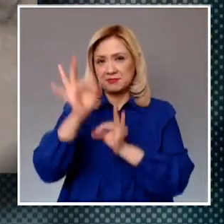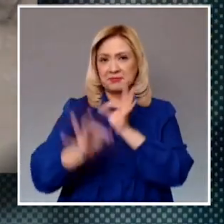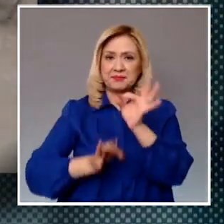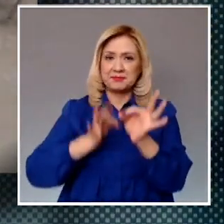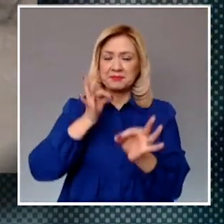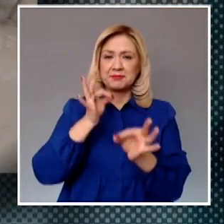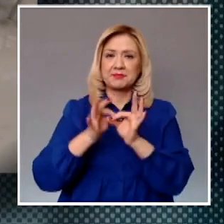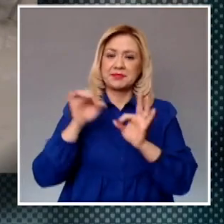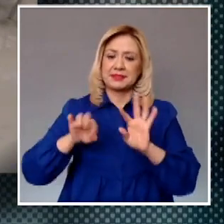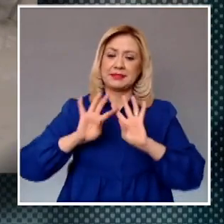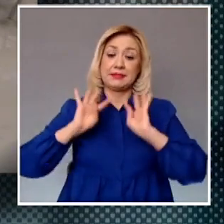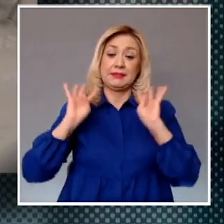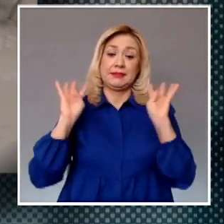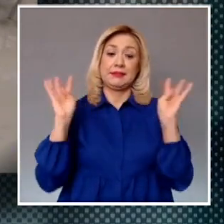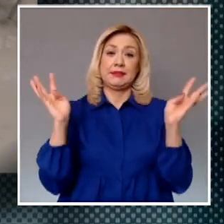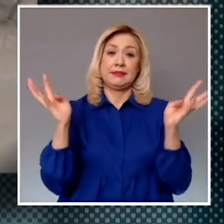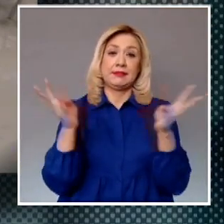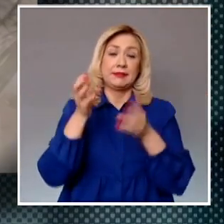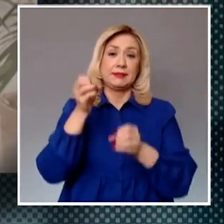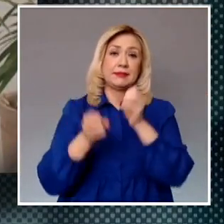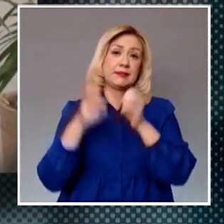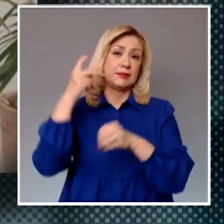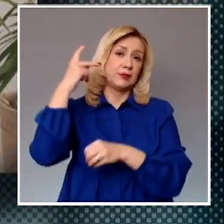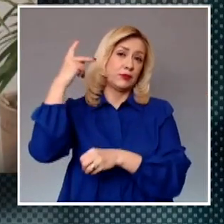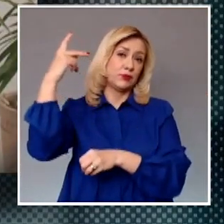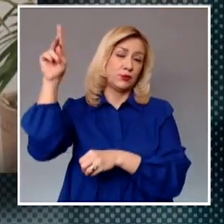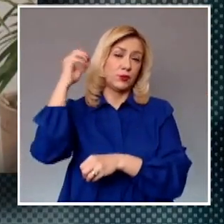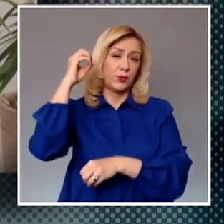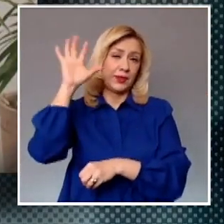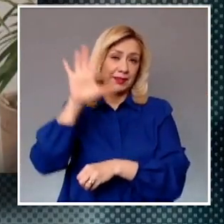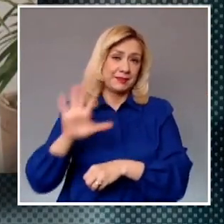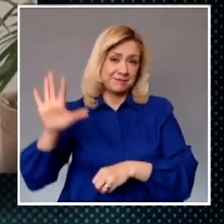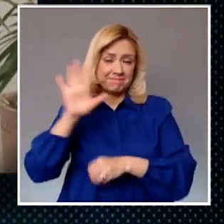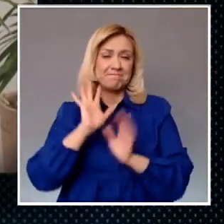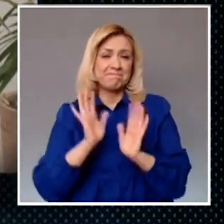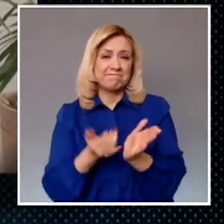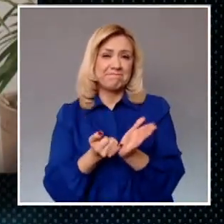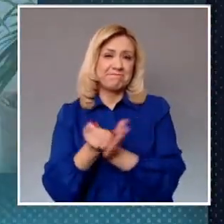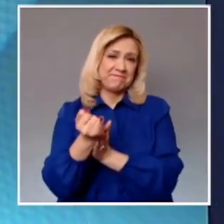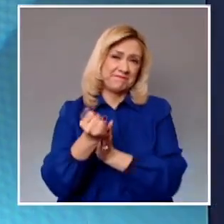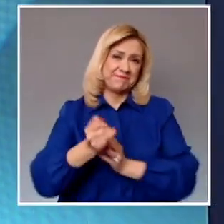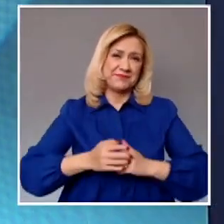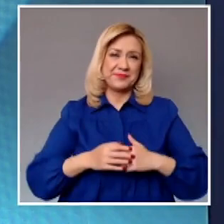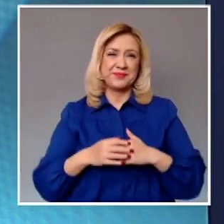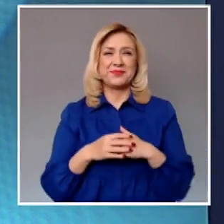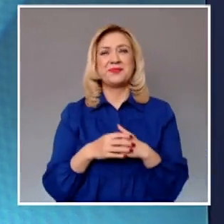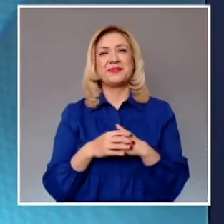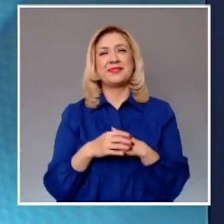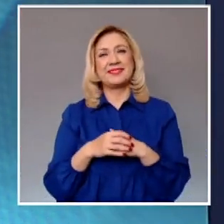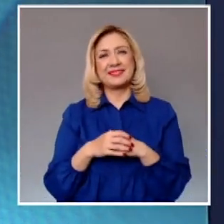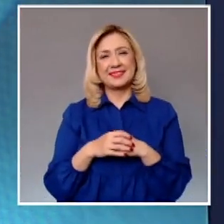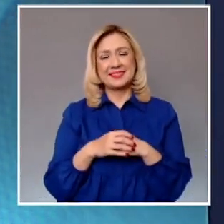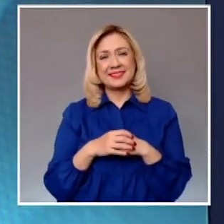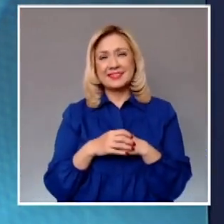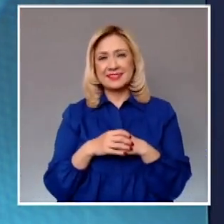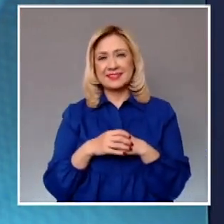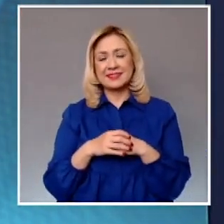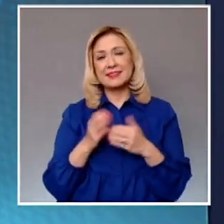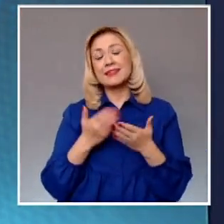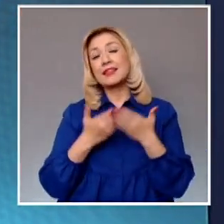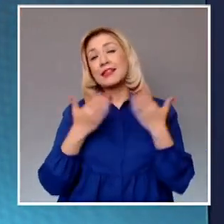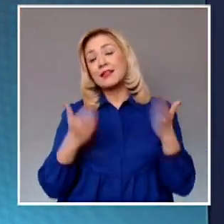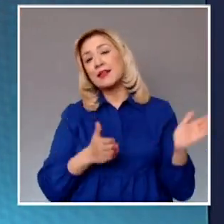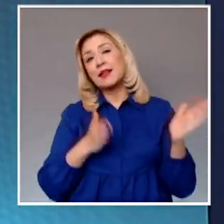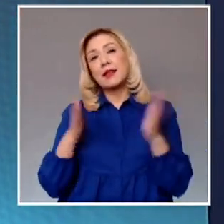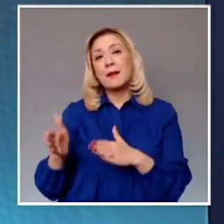Judicatura Local. Para el canal del Poder Judicial de la Federación, Jesús Daza. Y en otro tema le informo que la